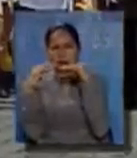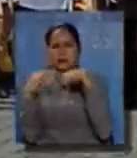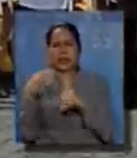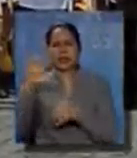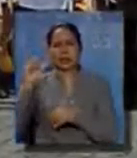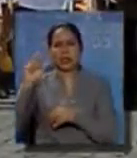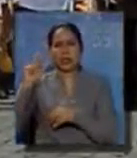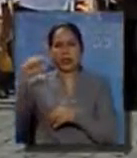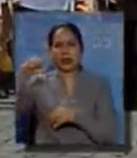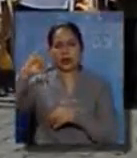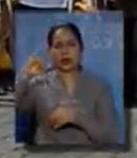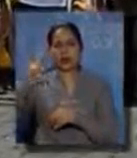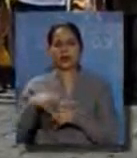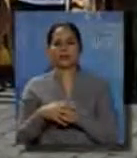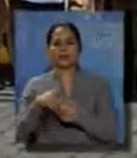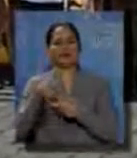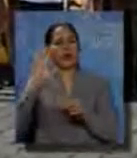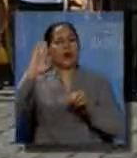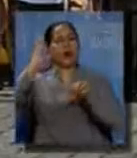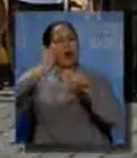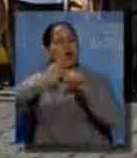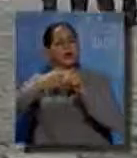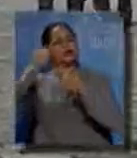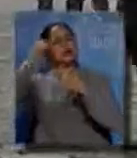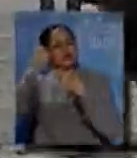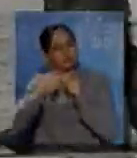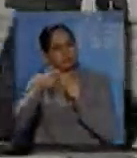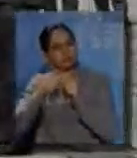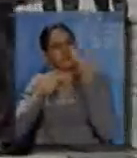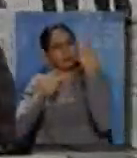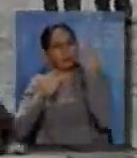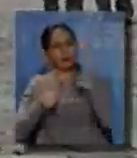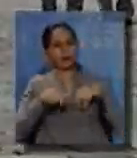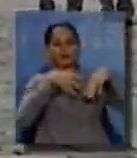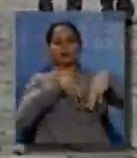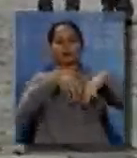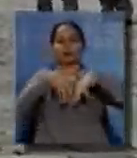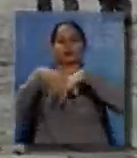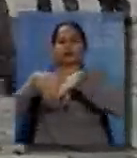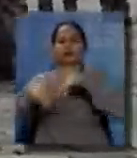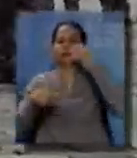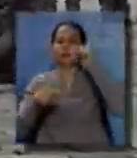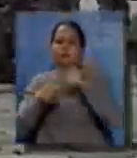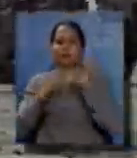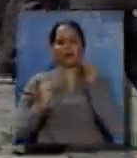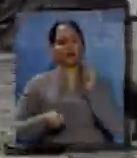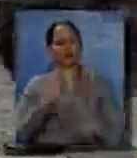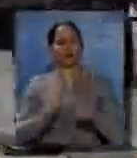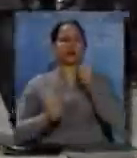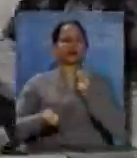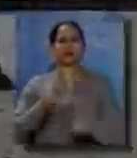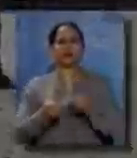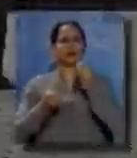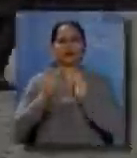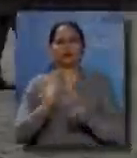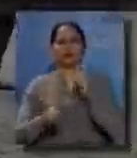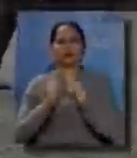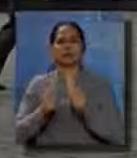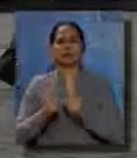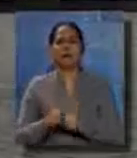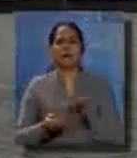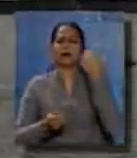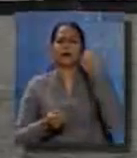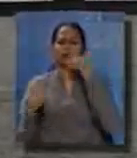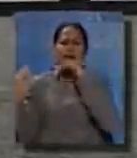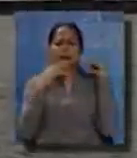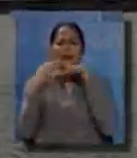próximo, se organizó un desfile en la Plaza de San Francisco, en el Centro Histórico de Quito. En el evento también hubo danzas tradicionales. La Batalla de Tarqui